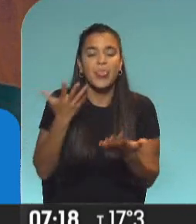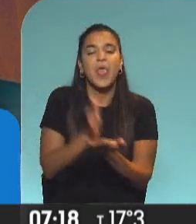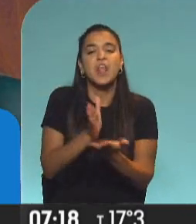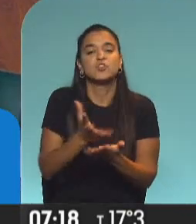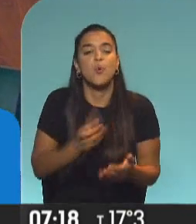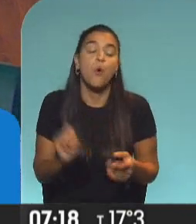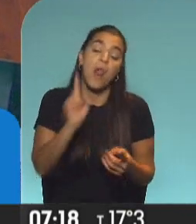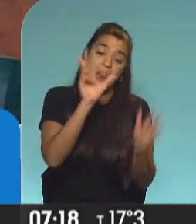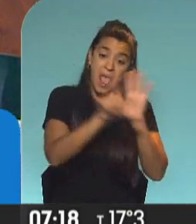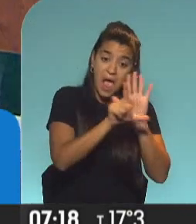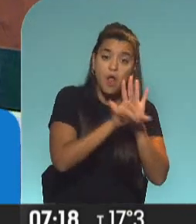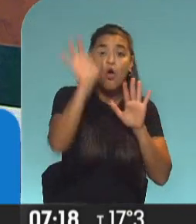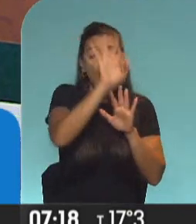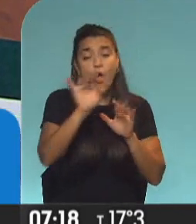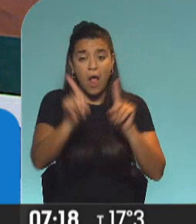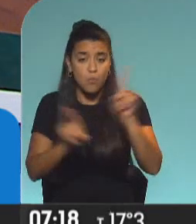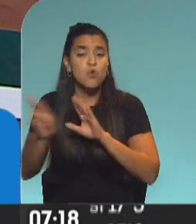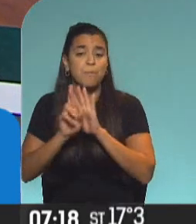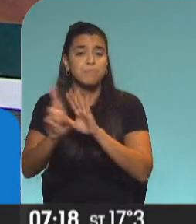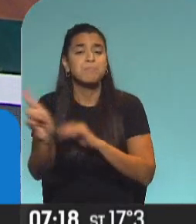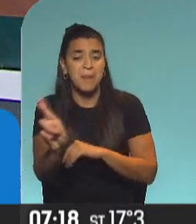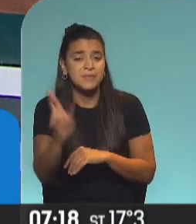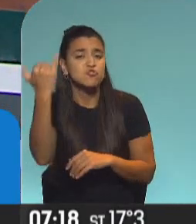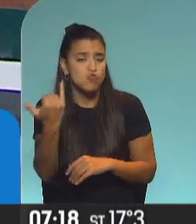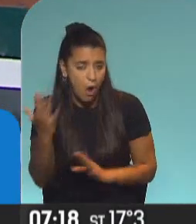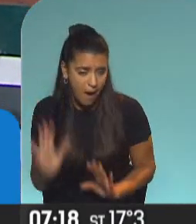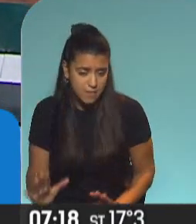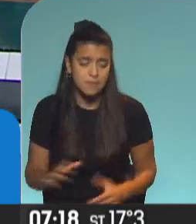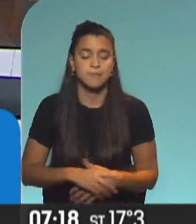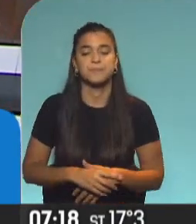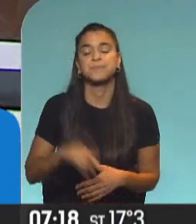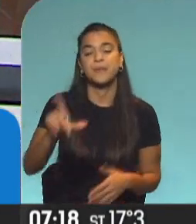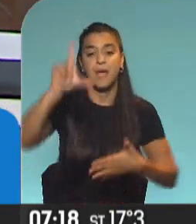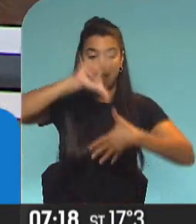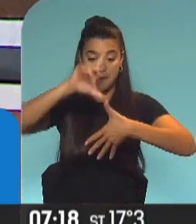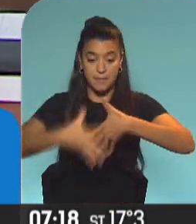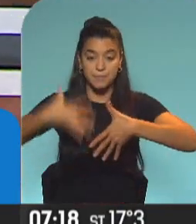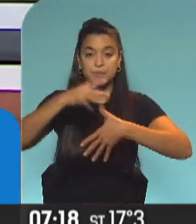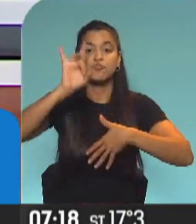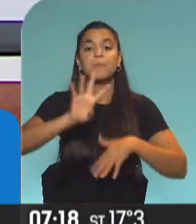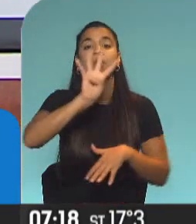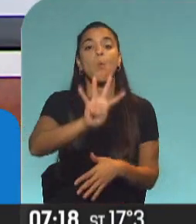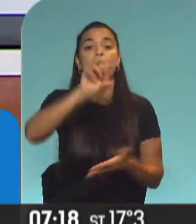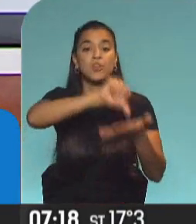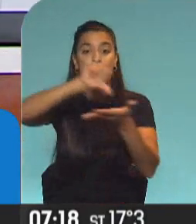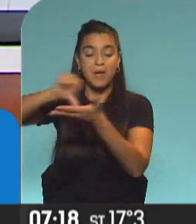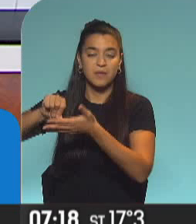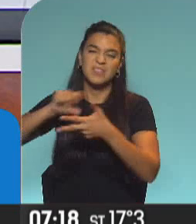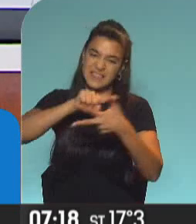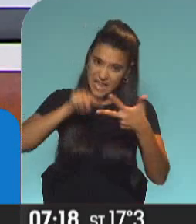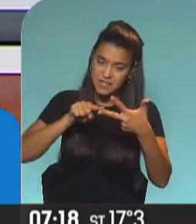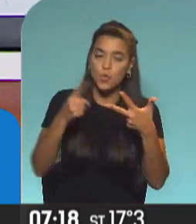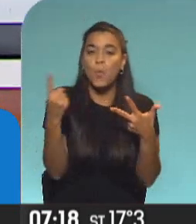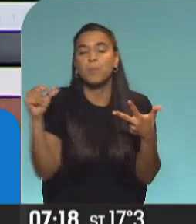O lo legalizaron o lo admitieron en mayor cantidad de posibilidades y demás. En América Latina, solo 4 países, o 3 países y